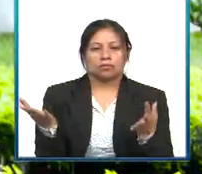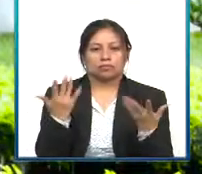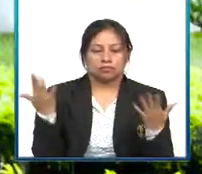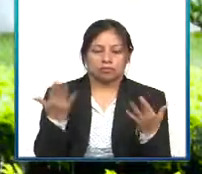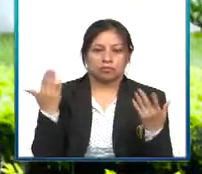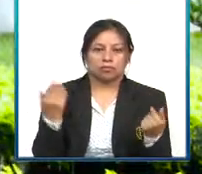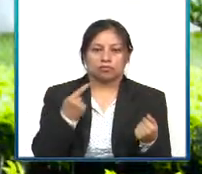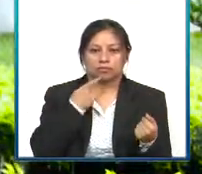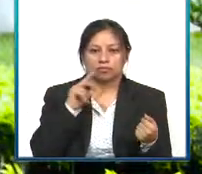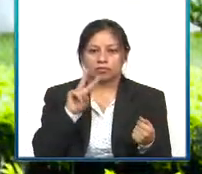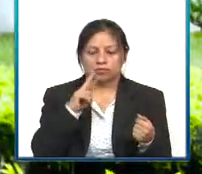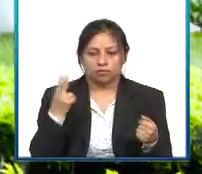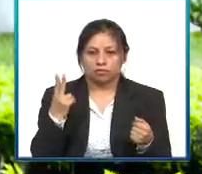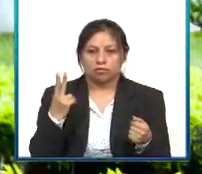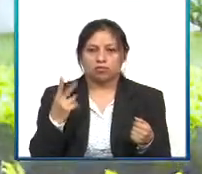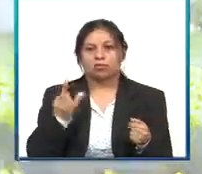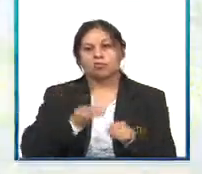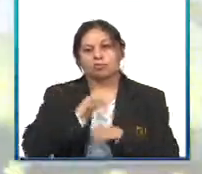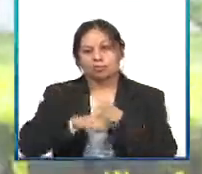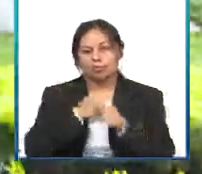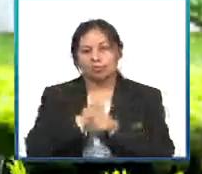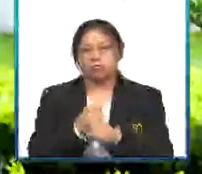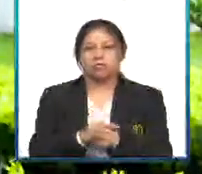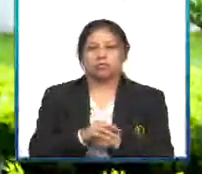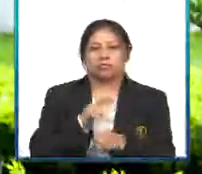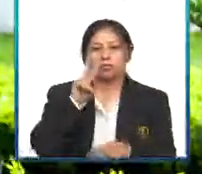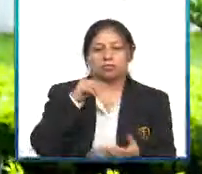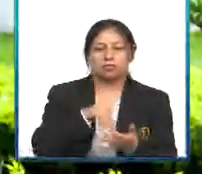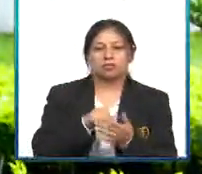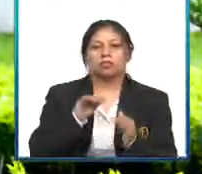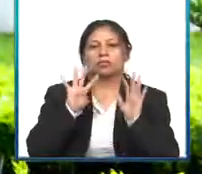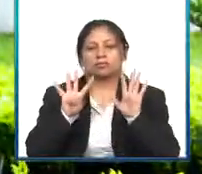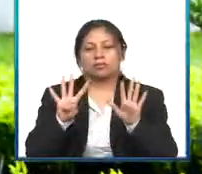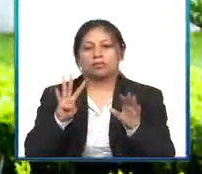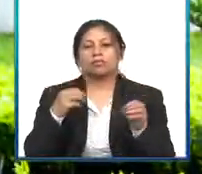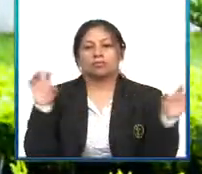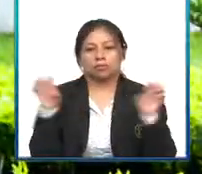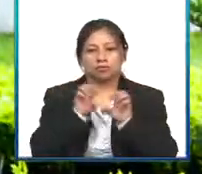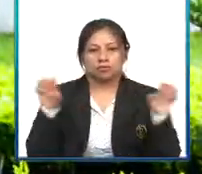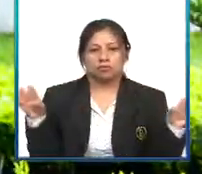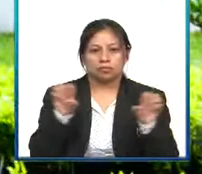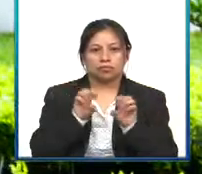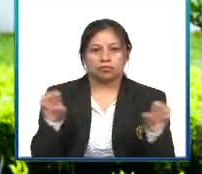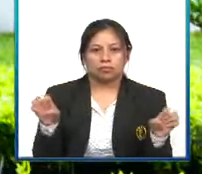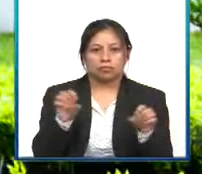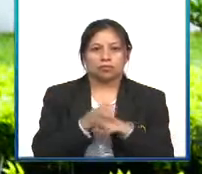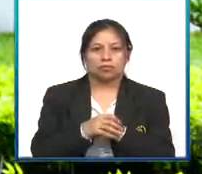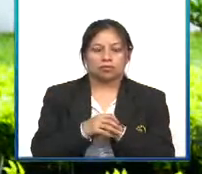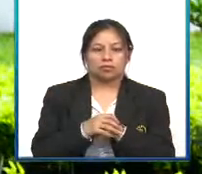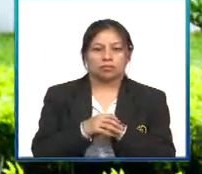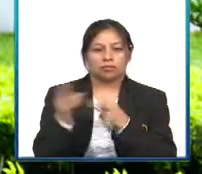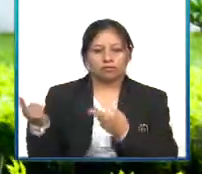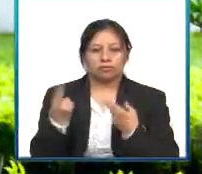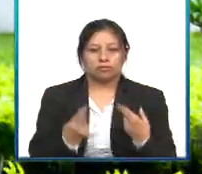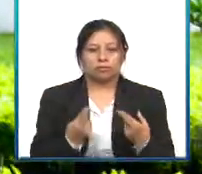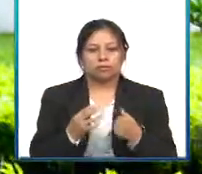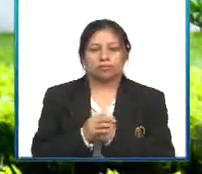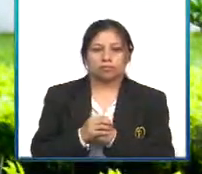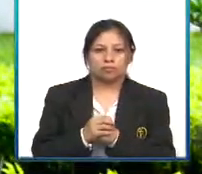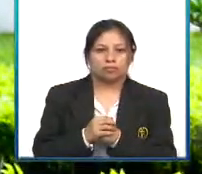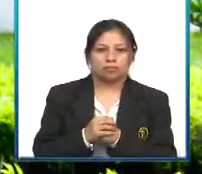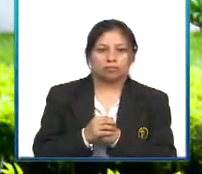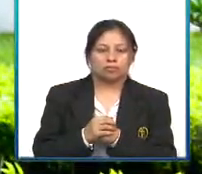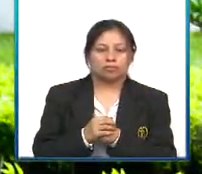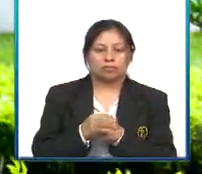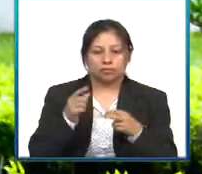esperamos en el segundo trimestre del próximo año. En el año 2009 sí se hizo un ejercicio de doble tributación con líneas aéreas,